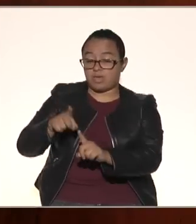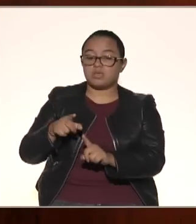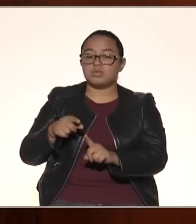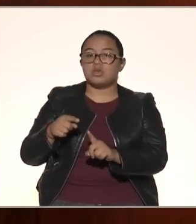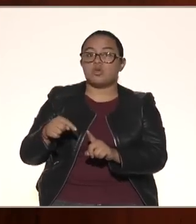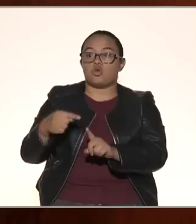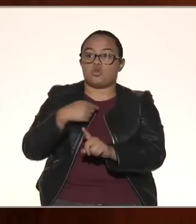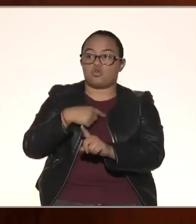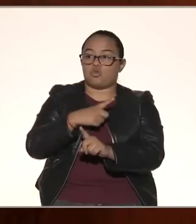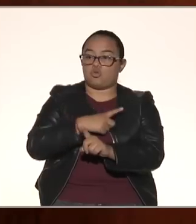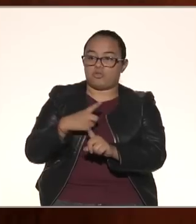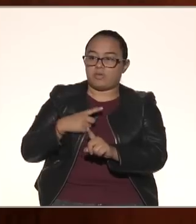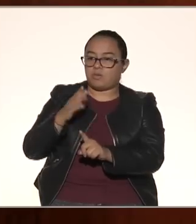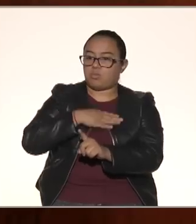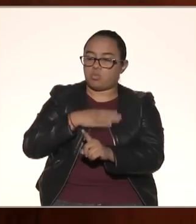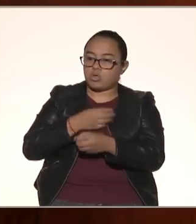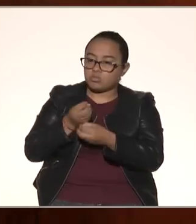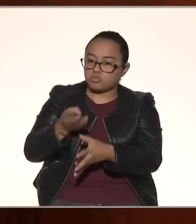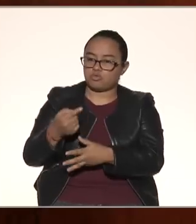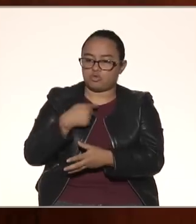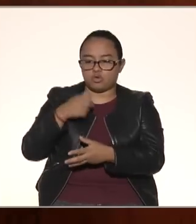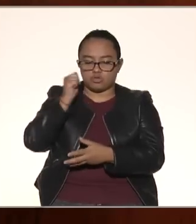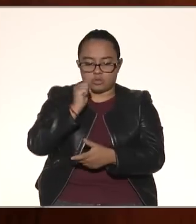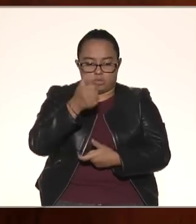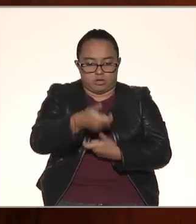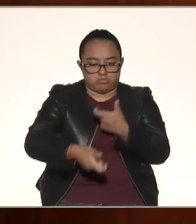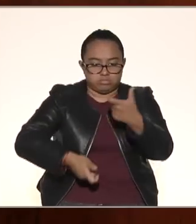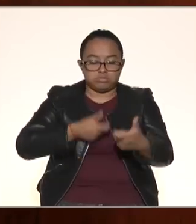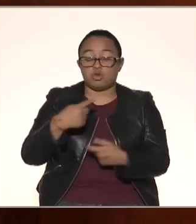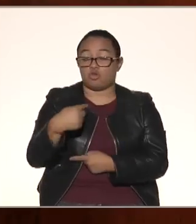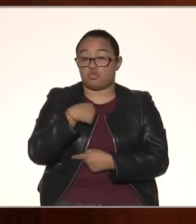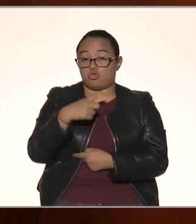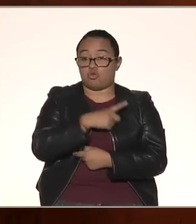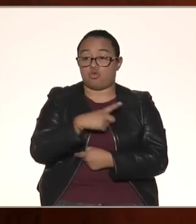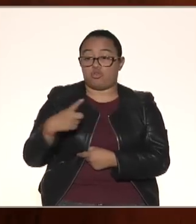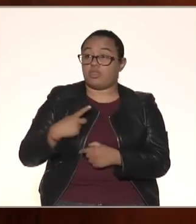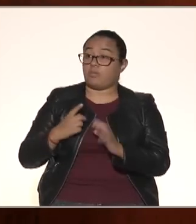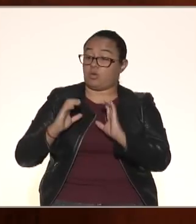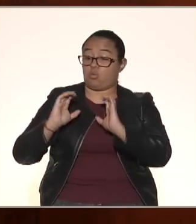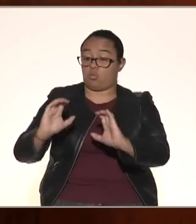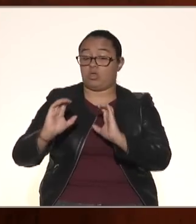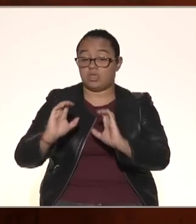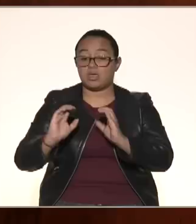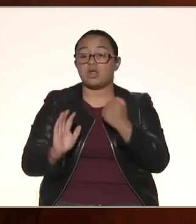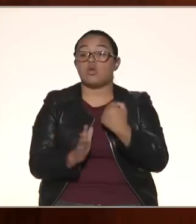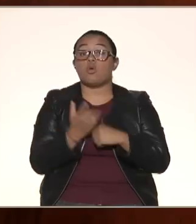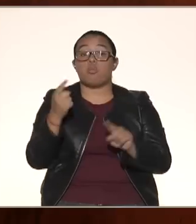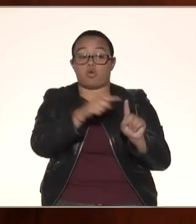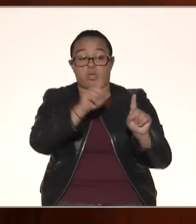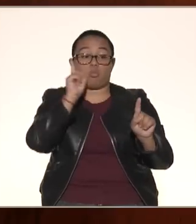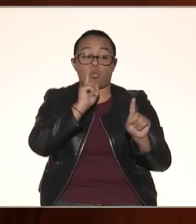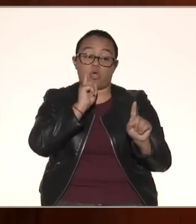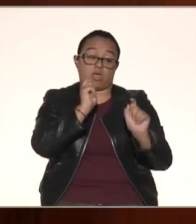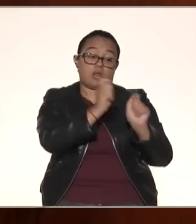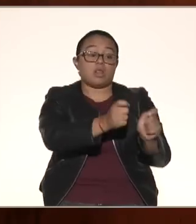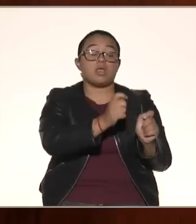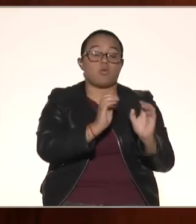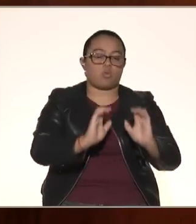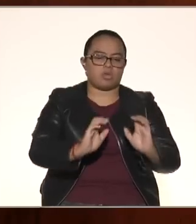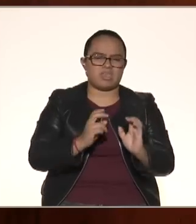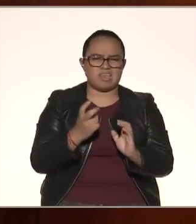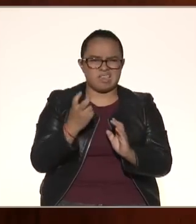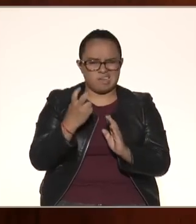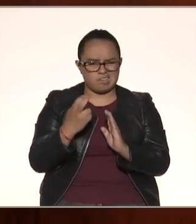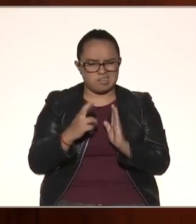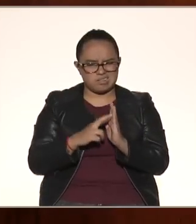que ser dadivoso, yo tengo que ser proveedor, yo tengo que ser la que cuida, porque la mujer es la que cuida, o sea, ese tipo de reglas,